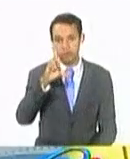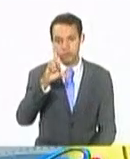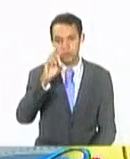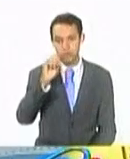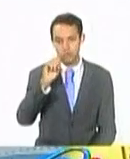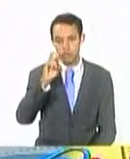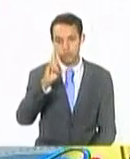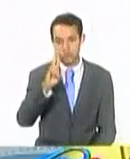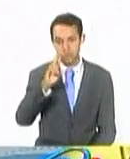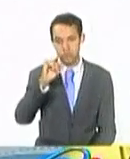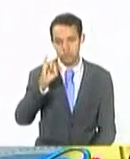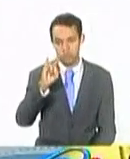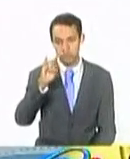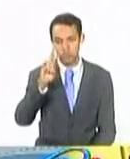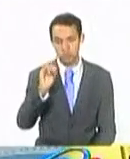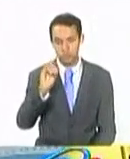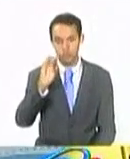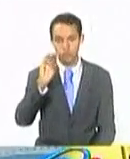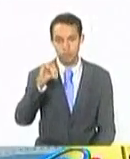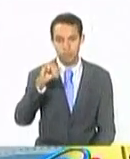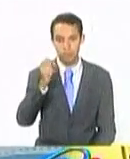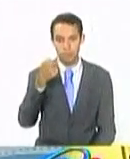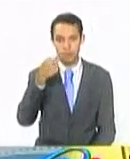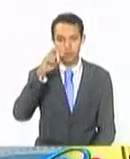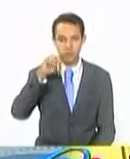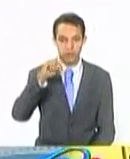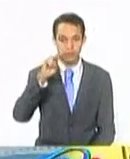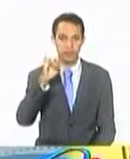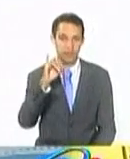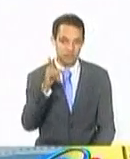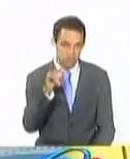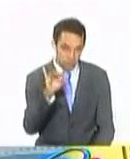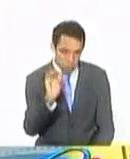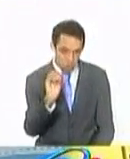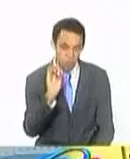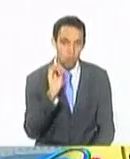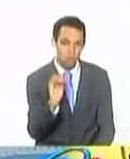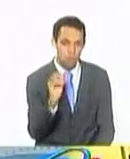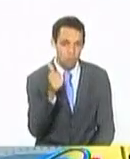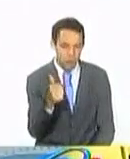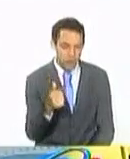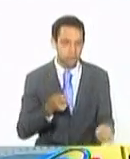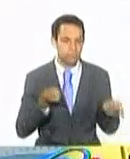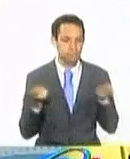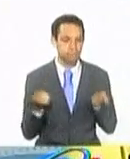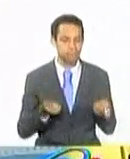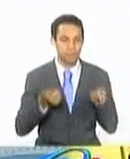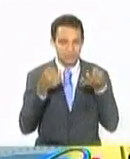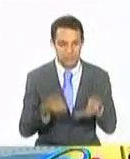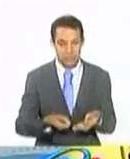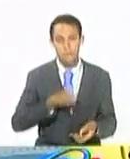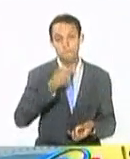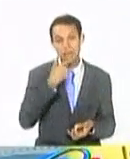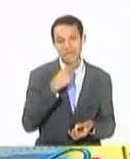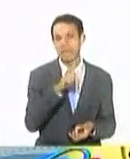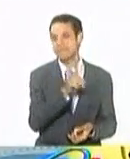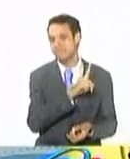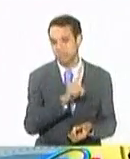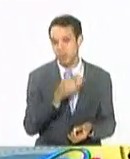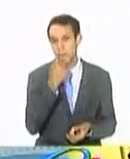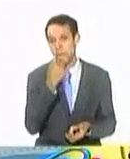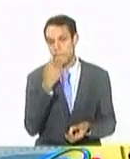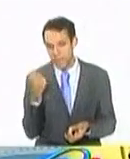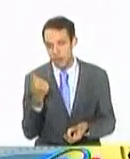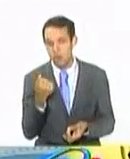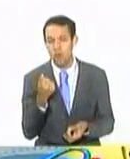es maravilloso preferiblemente líquido convertir estos en tabletas y en cápsulas es mucho